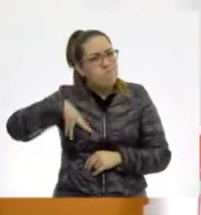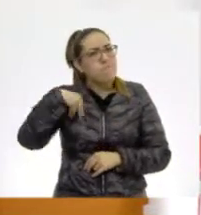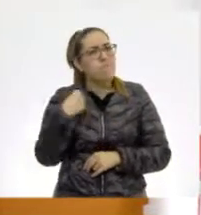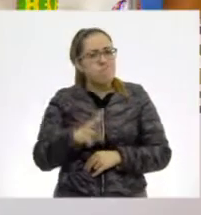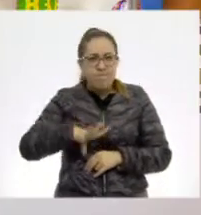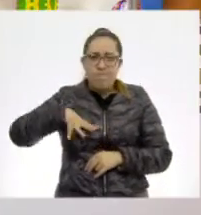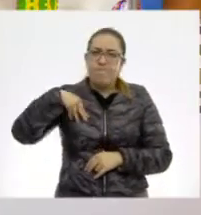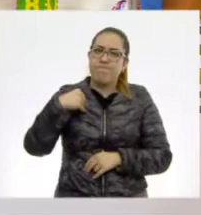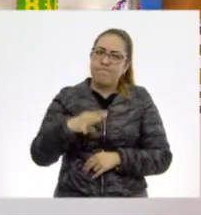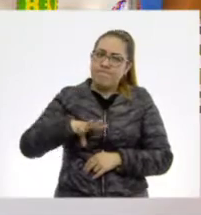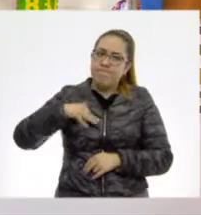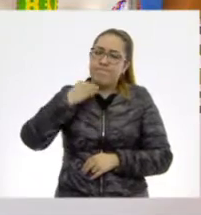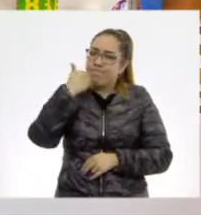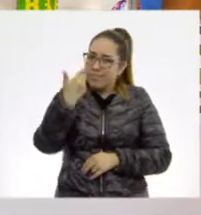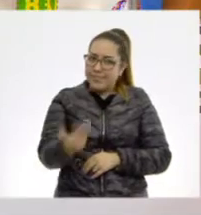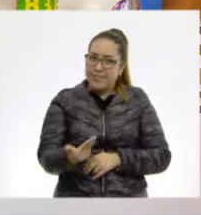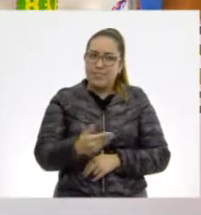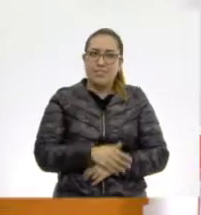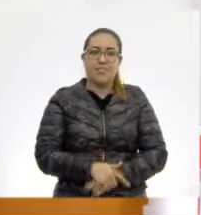Perseverante. Verante.